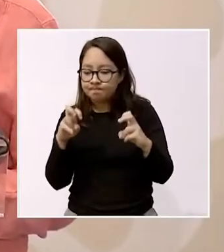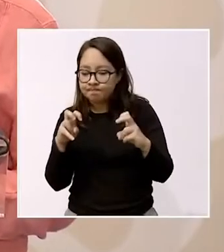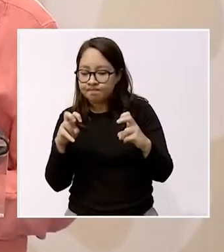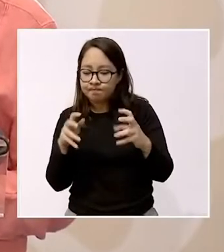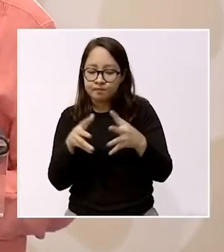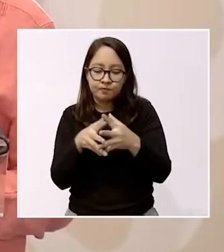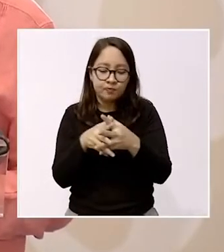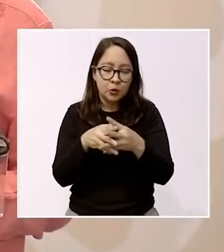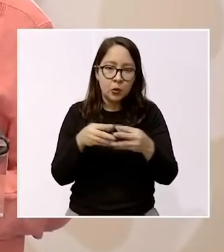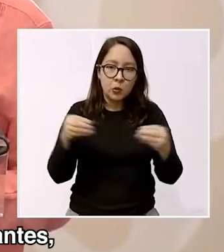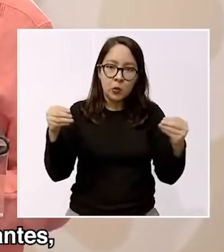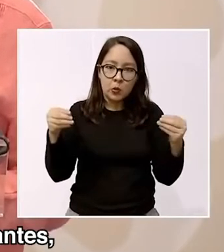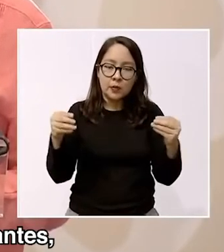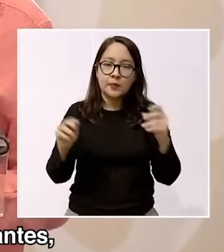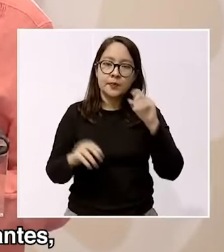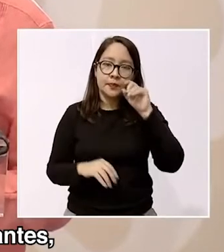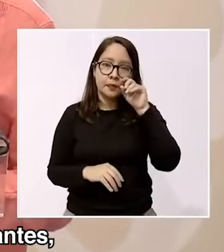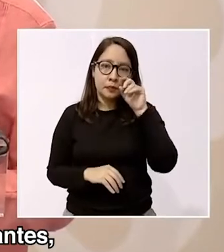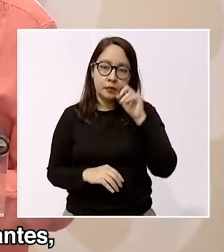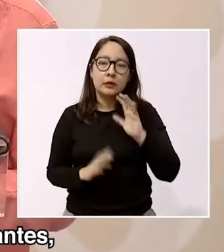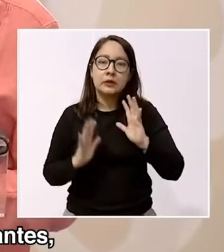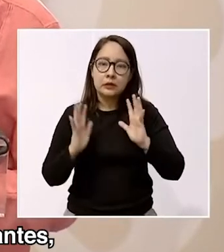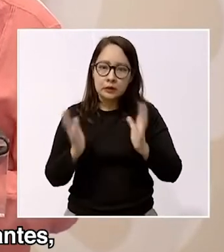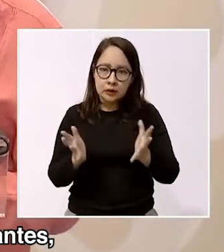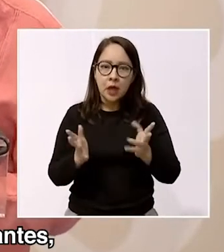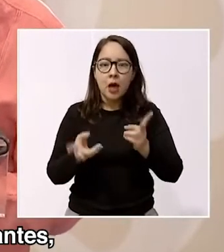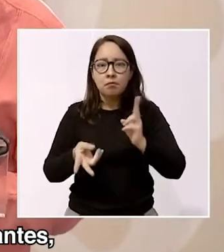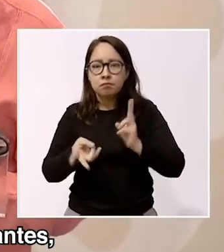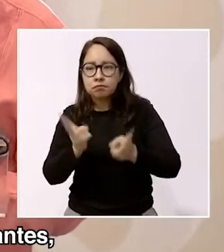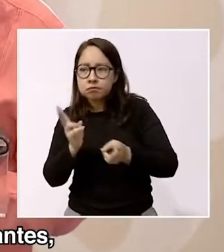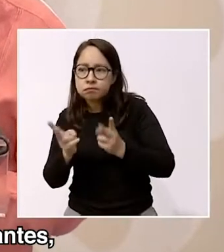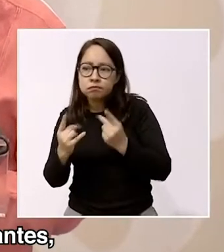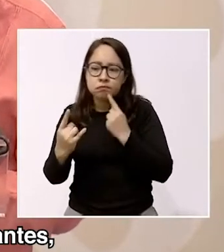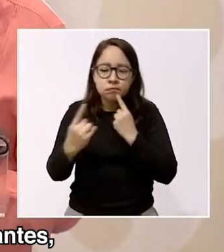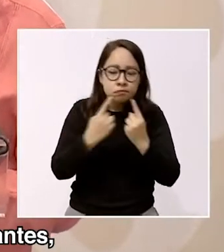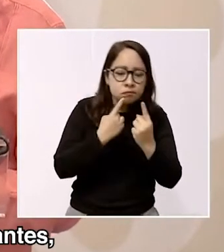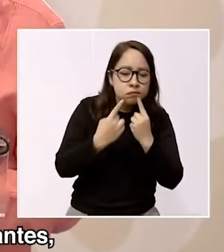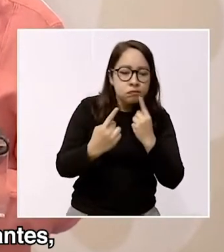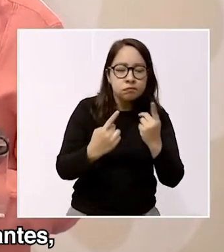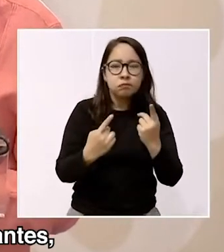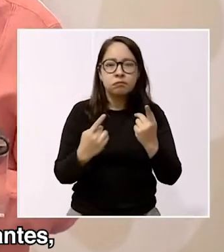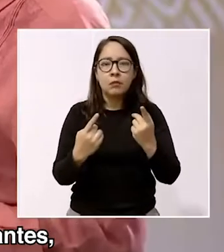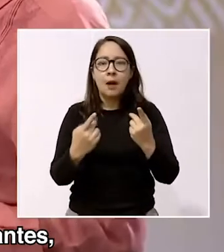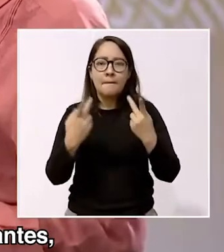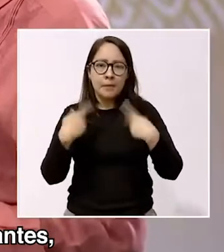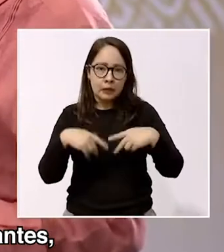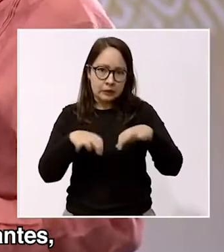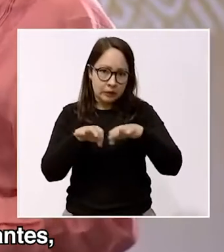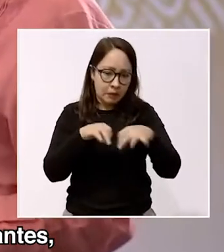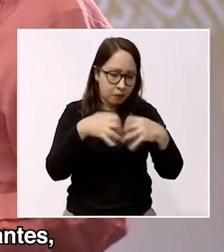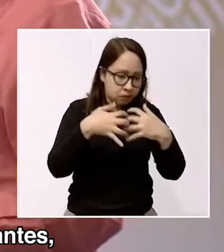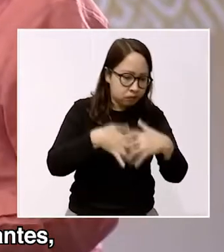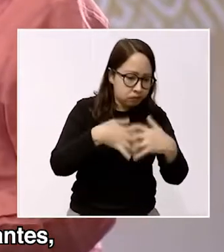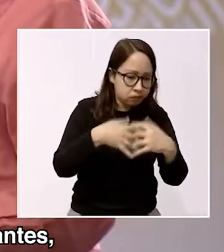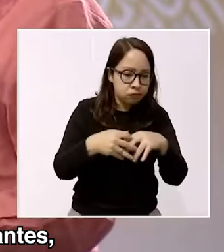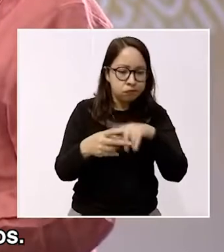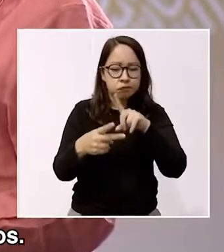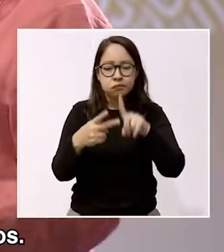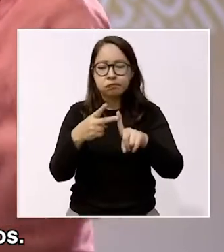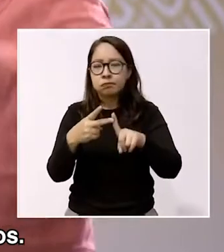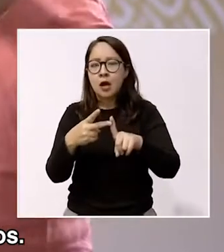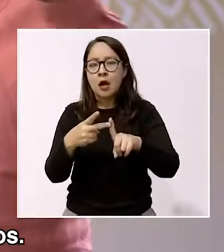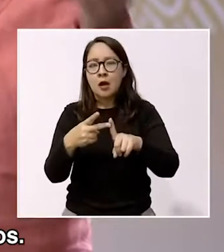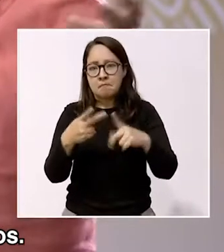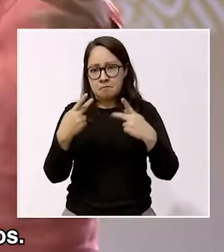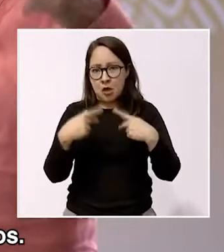Ya se está hablando con productores, con comerciantes,